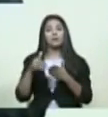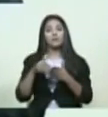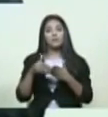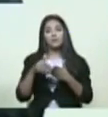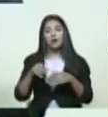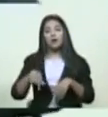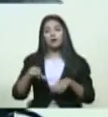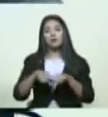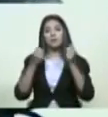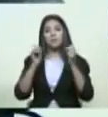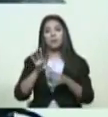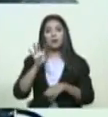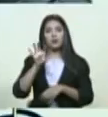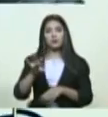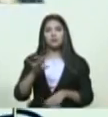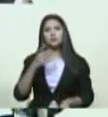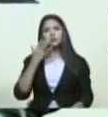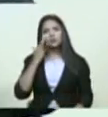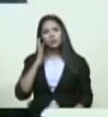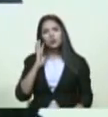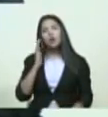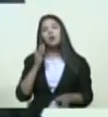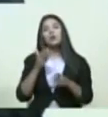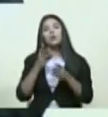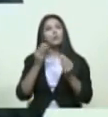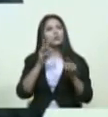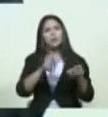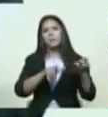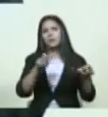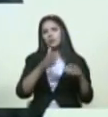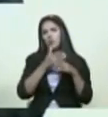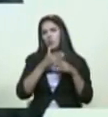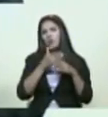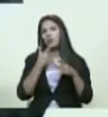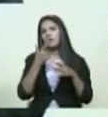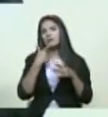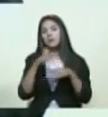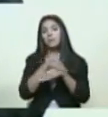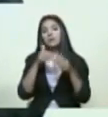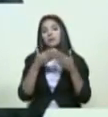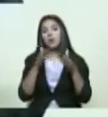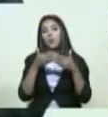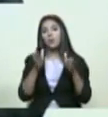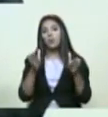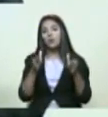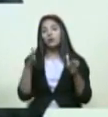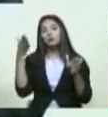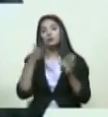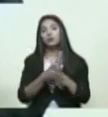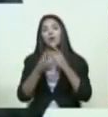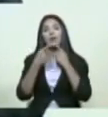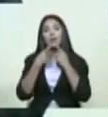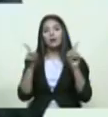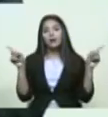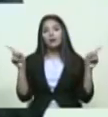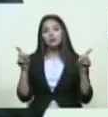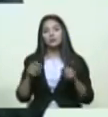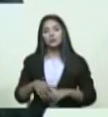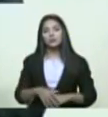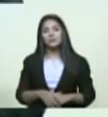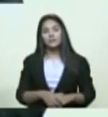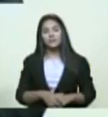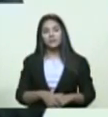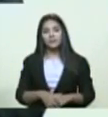país. Según mi criterio, y lo comparte mucha gente, la actuación del Ministerio Público a partir de la declaración aquella